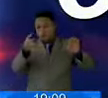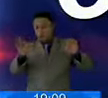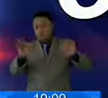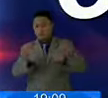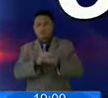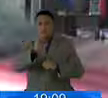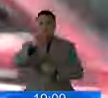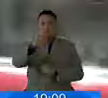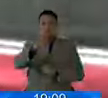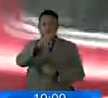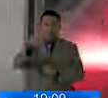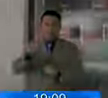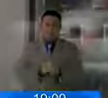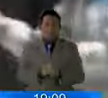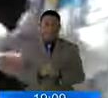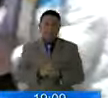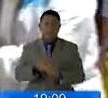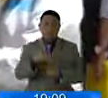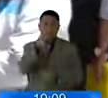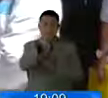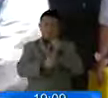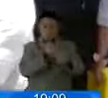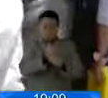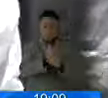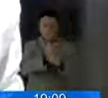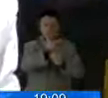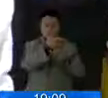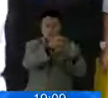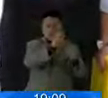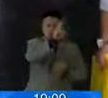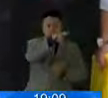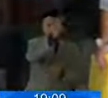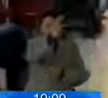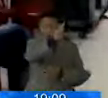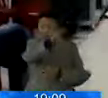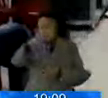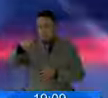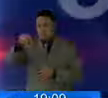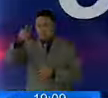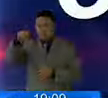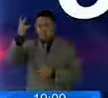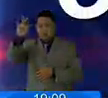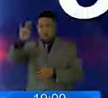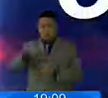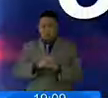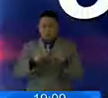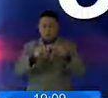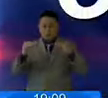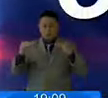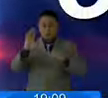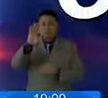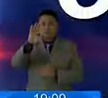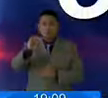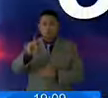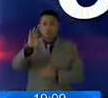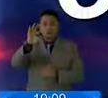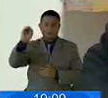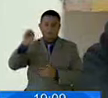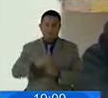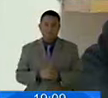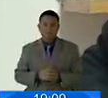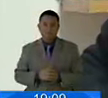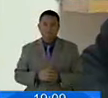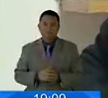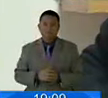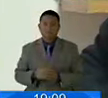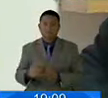0,29%, mientras que la anual de febrero del 2016 a febrero del 2017 llegó al 0,96%. Para